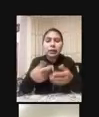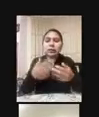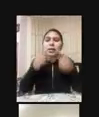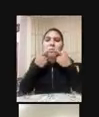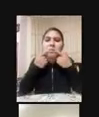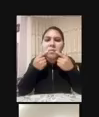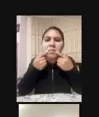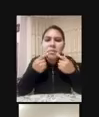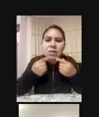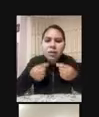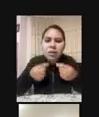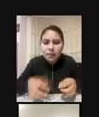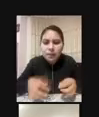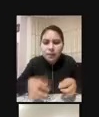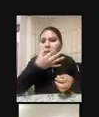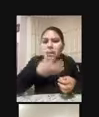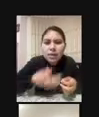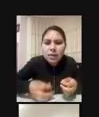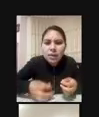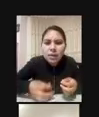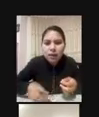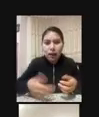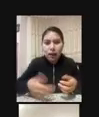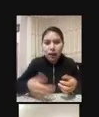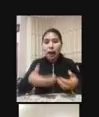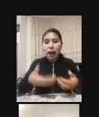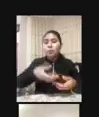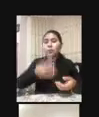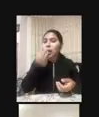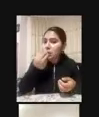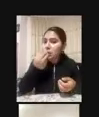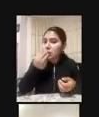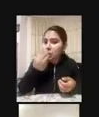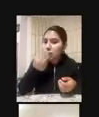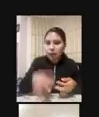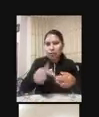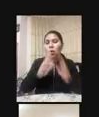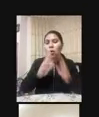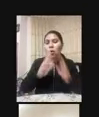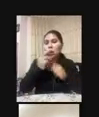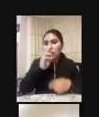en la succión, al tragar, hablar y respirar por la nariz.